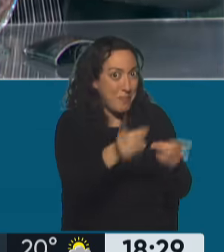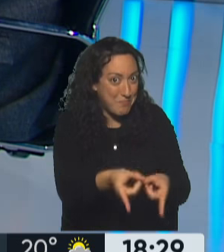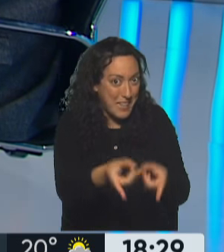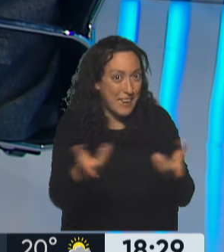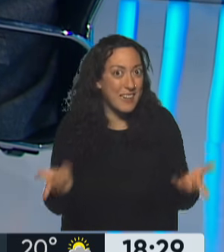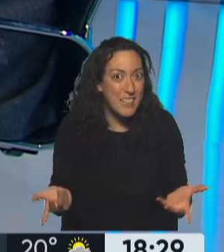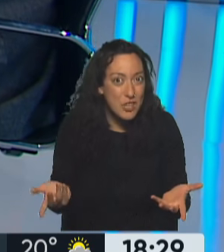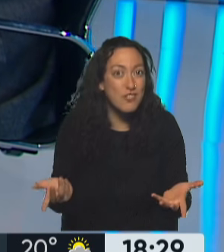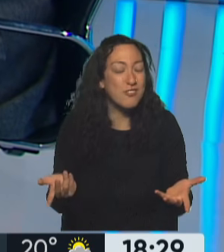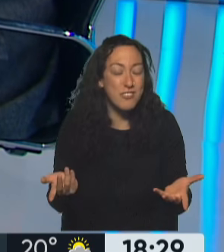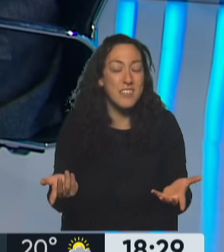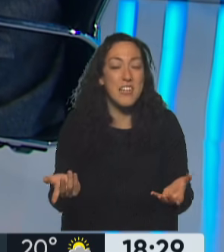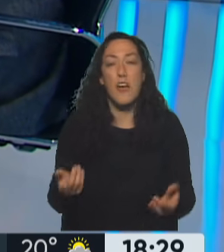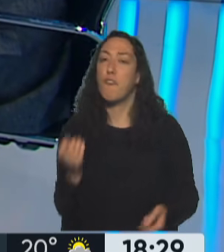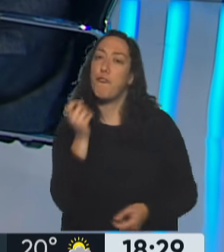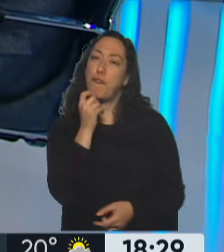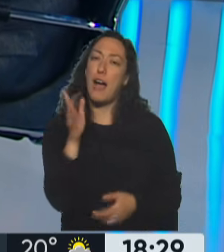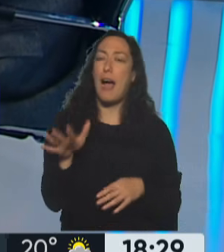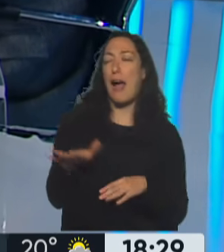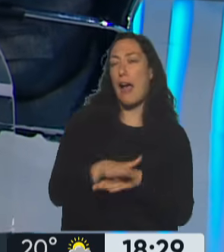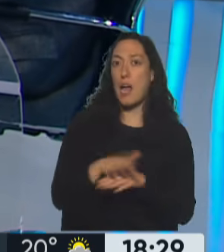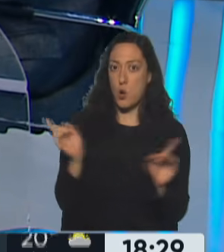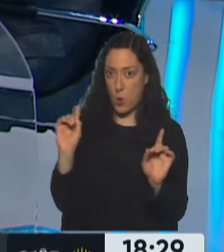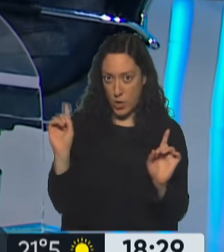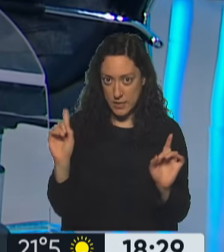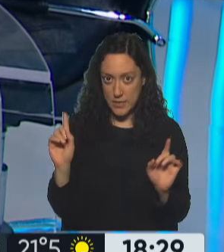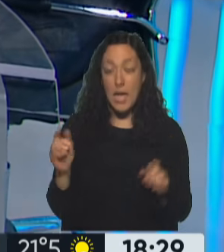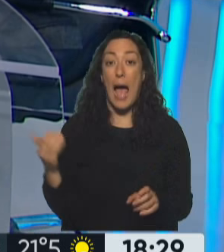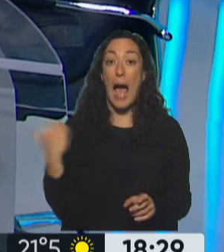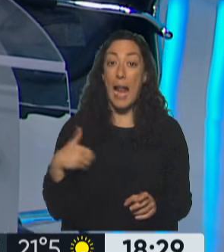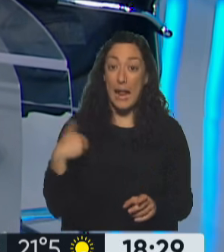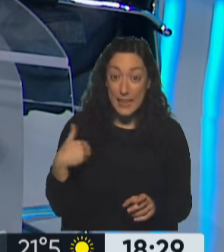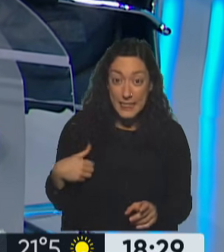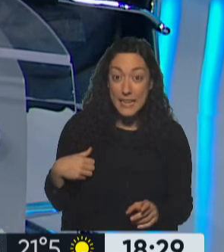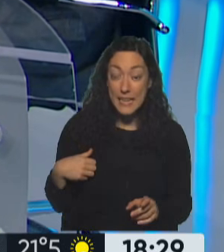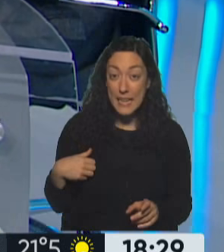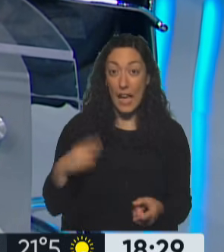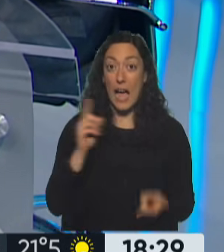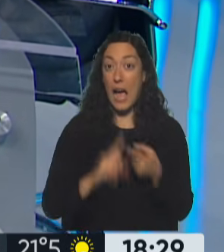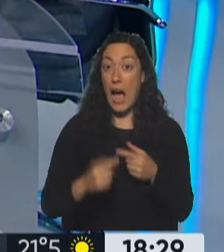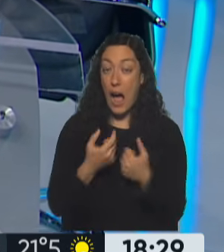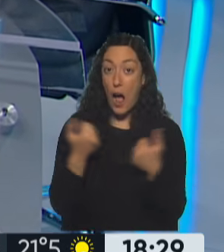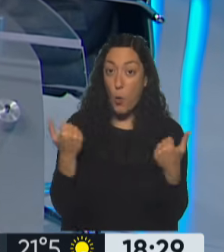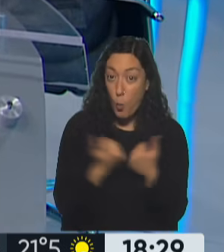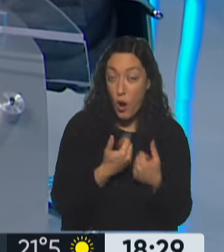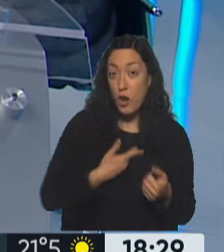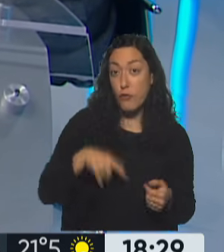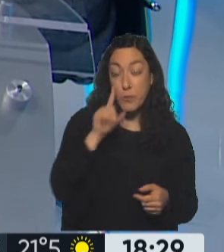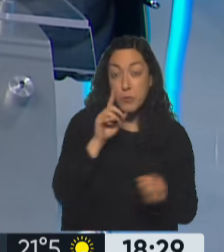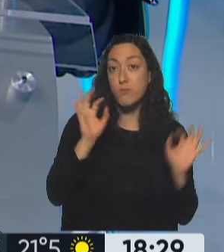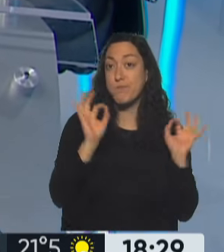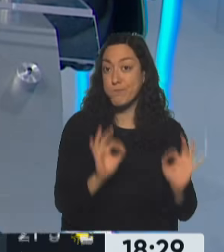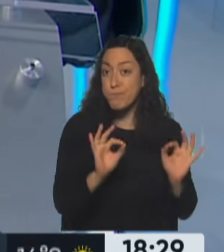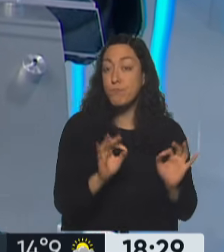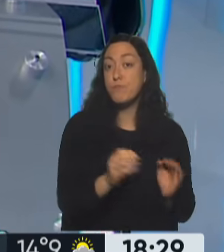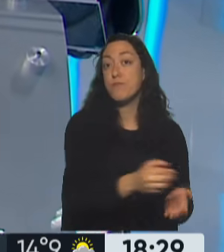que las cosas no son tan Además, sencillitas. Argentina acaba de cerrar el acuerdo y destrabar la llegada de fondos con el FMI,